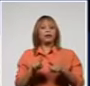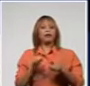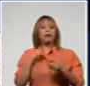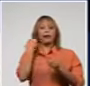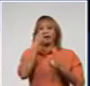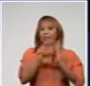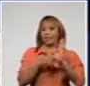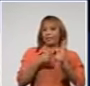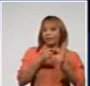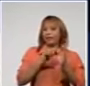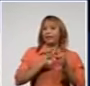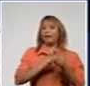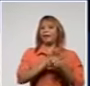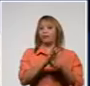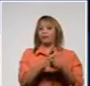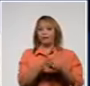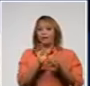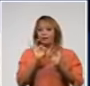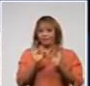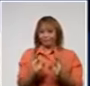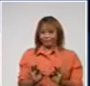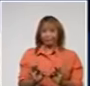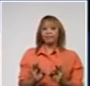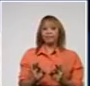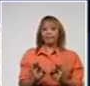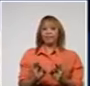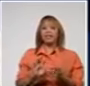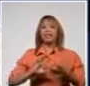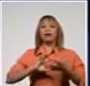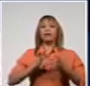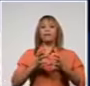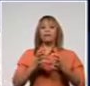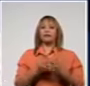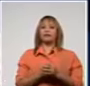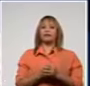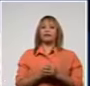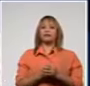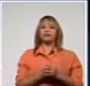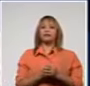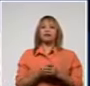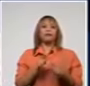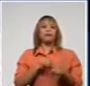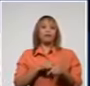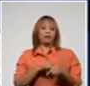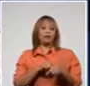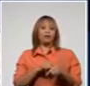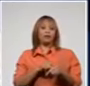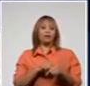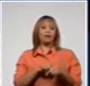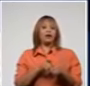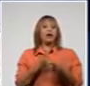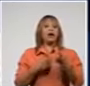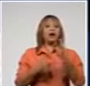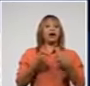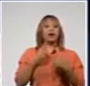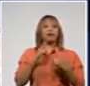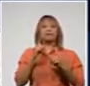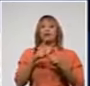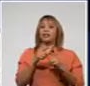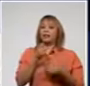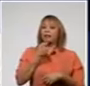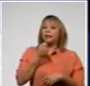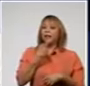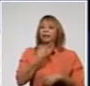enfermedad que se comprima en un momento determinado, a pesar de los tratamientos, a pesar